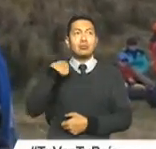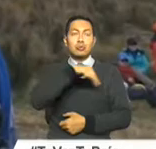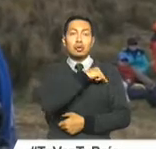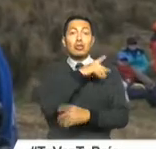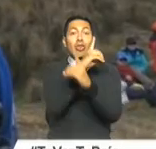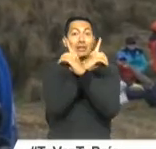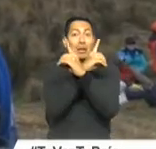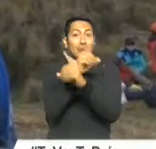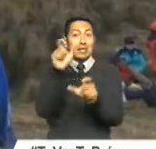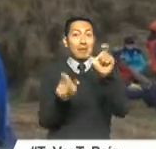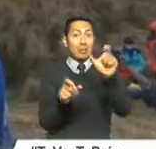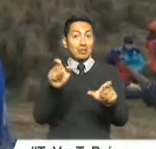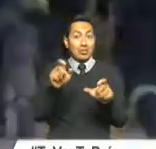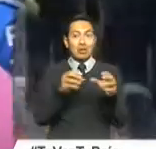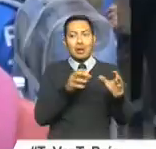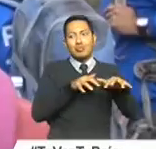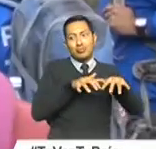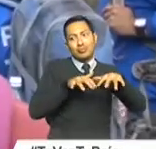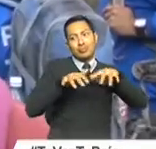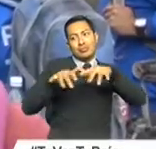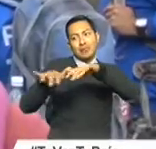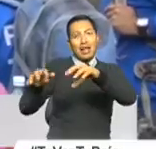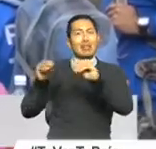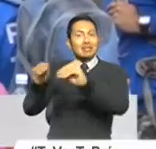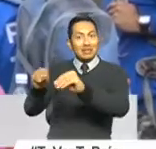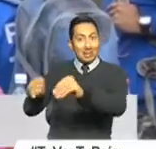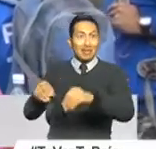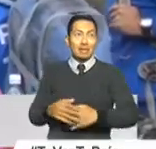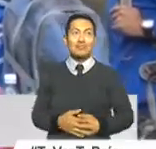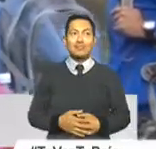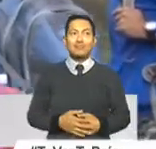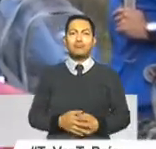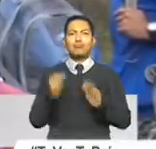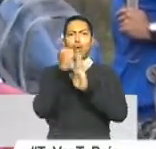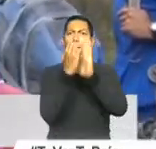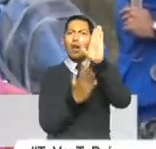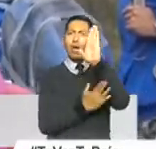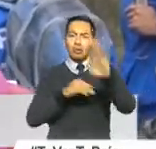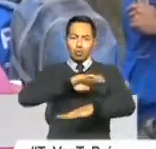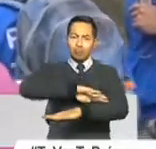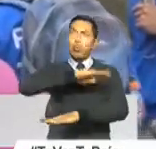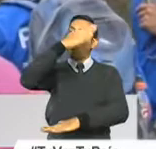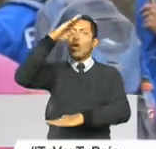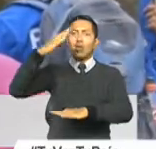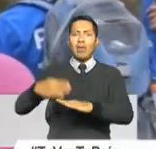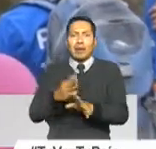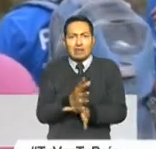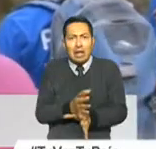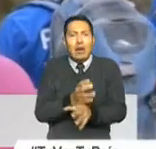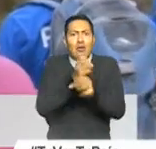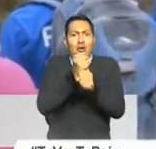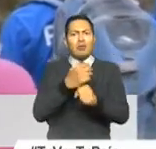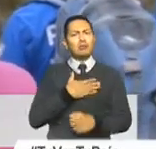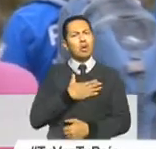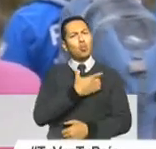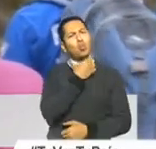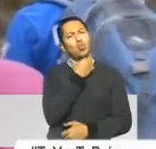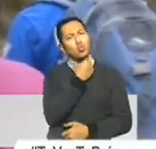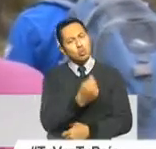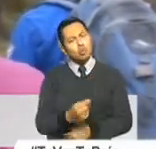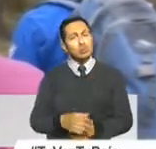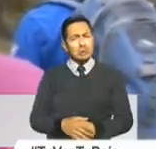discapacidad, netamente en la laguna de Limpio Pungo. Este proyecto de la montaña segura en realidad me ha gustado mucho